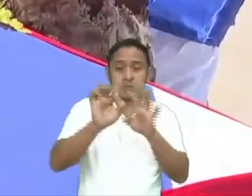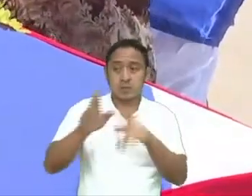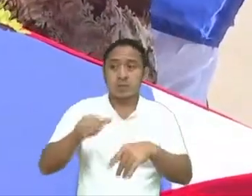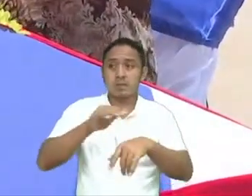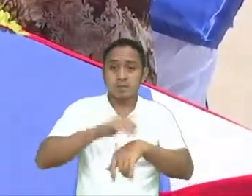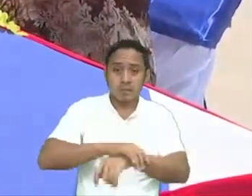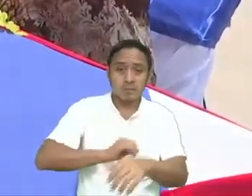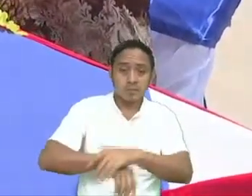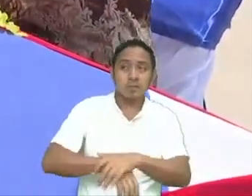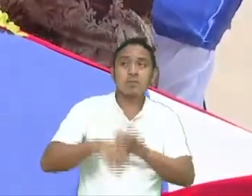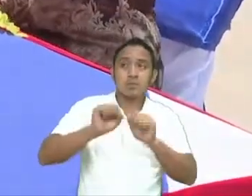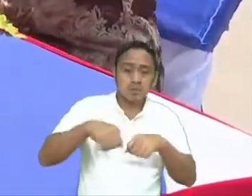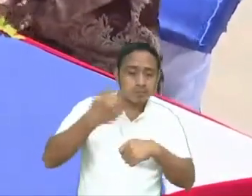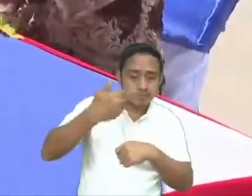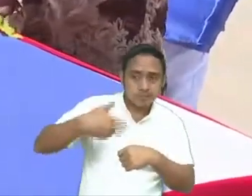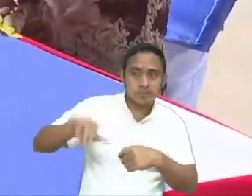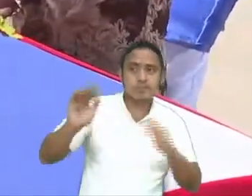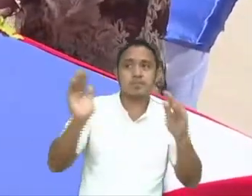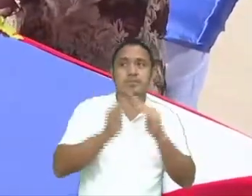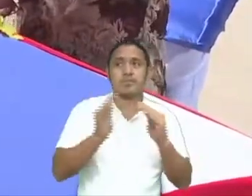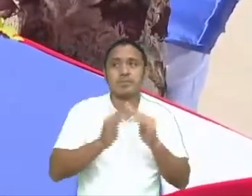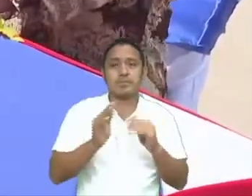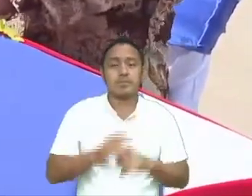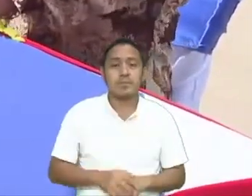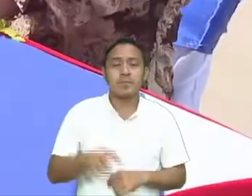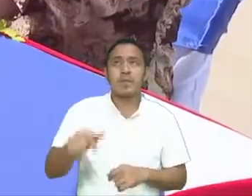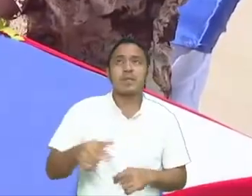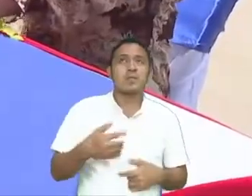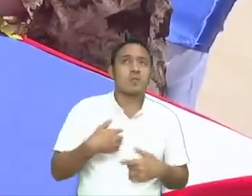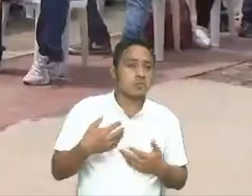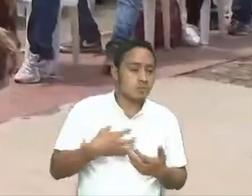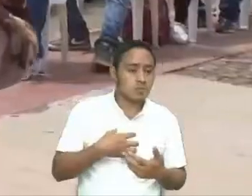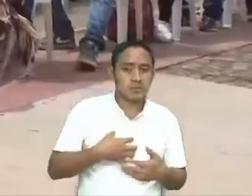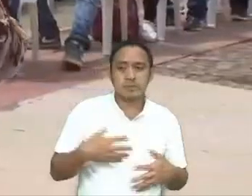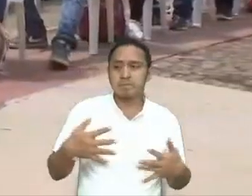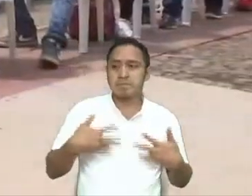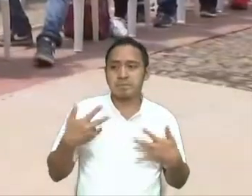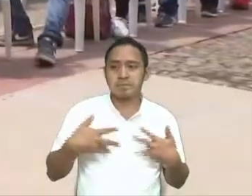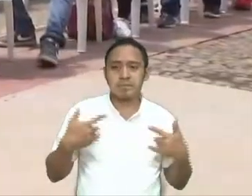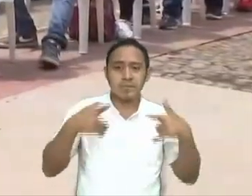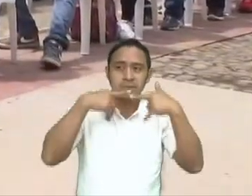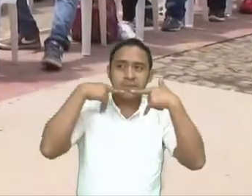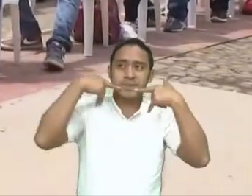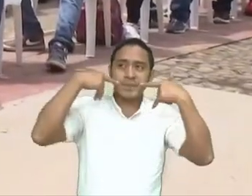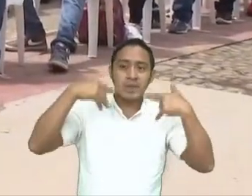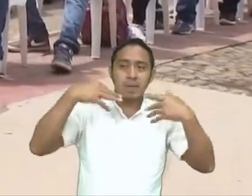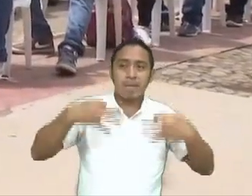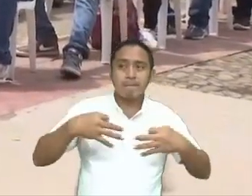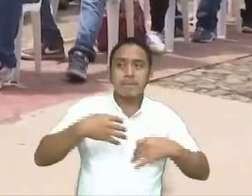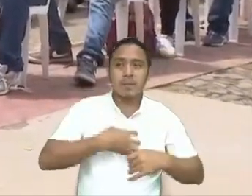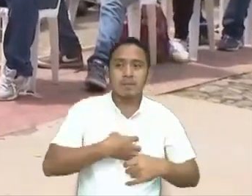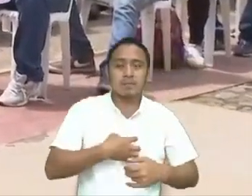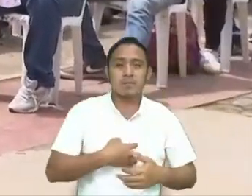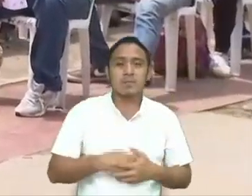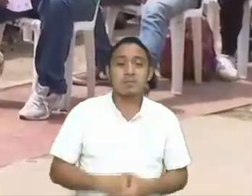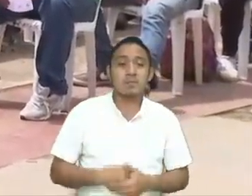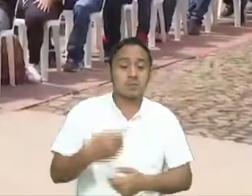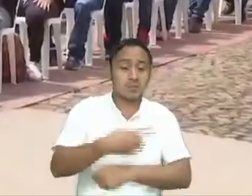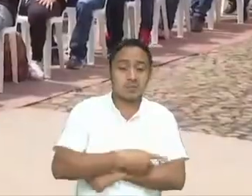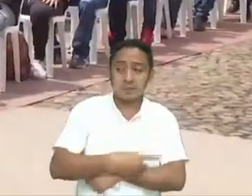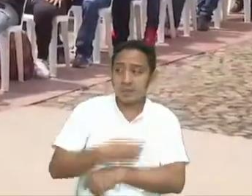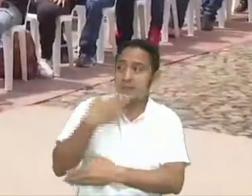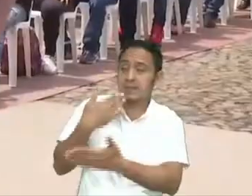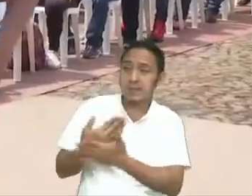1.000 prisioneros. Entre el 2014 y 2021, el régimen ha otorgado el beneficio a